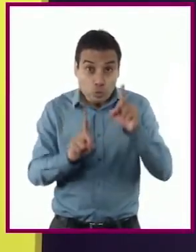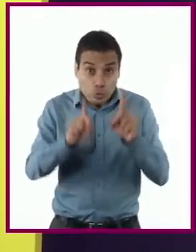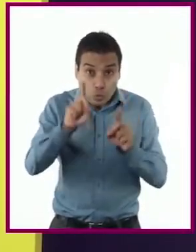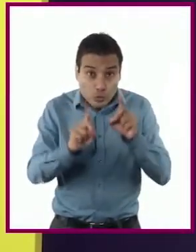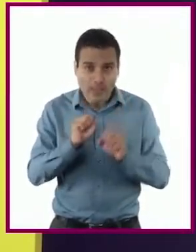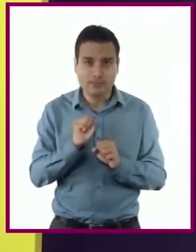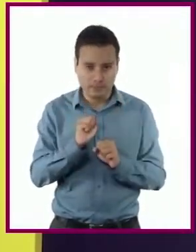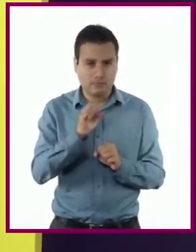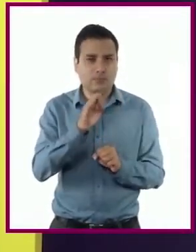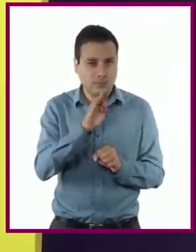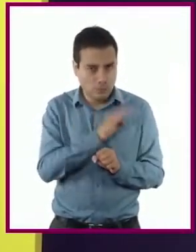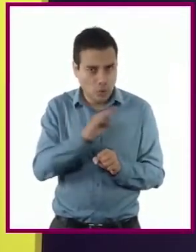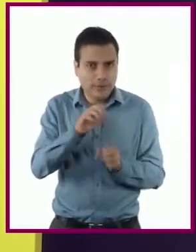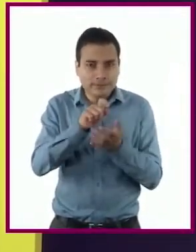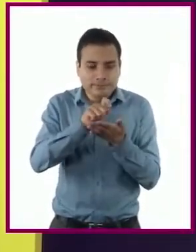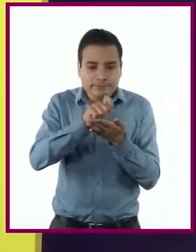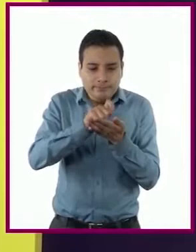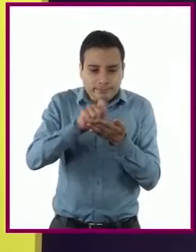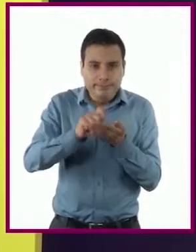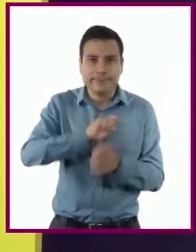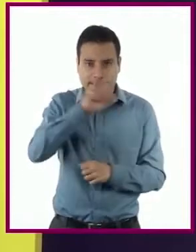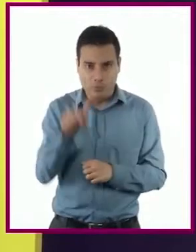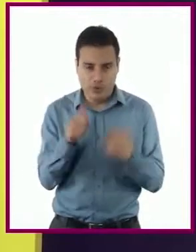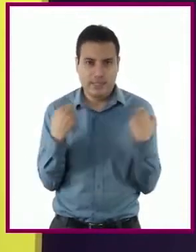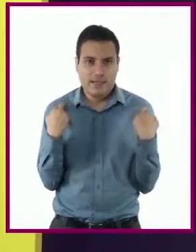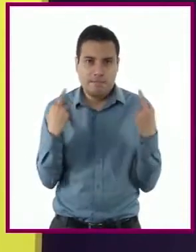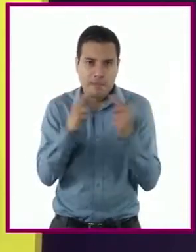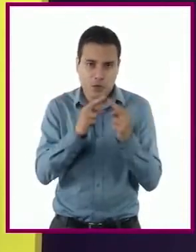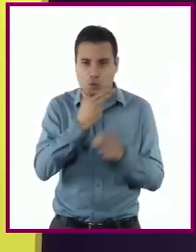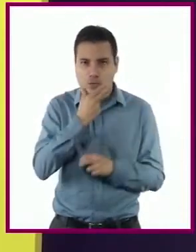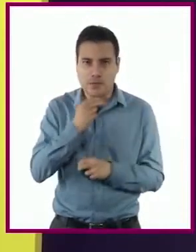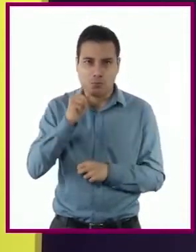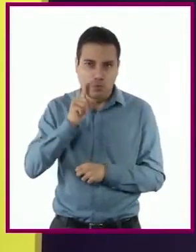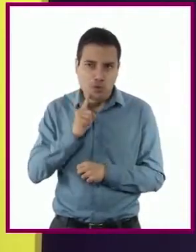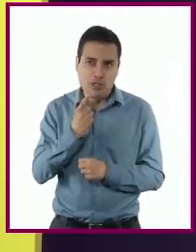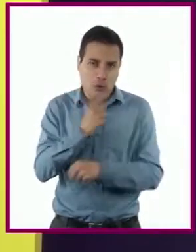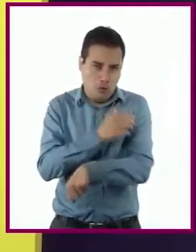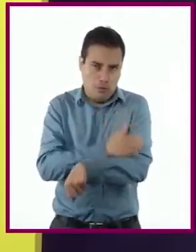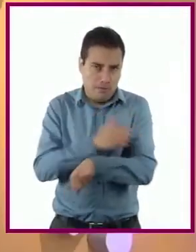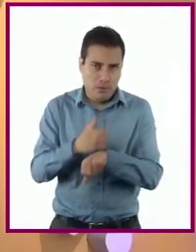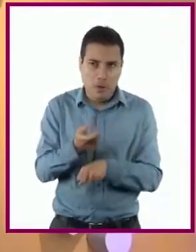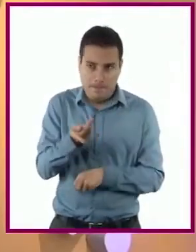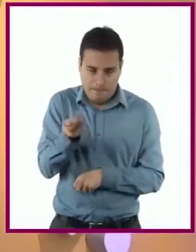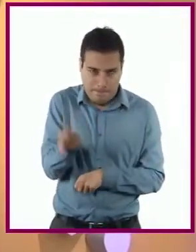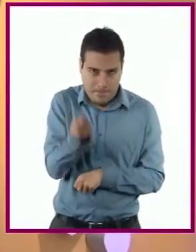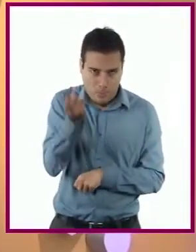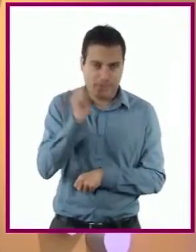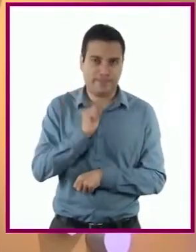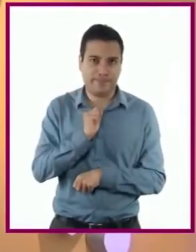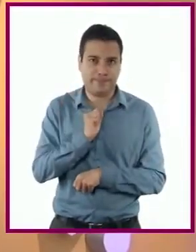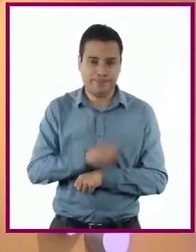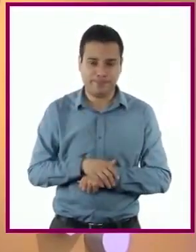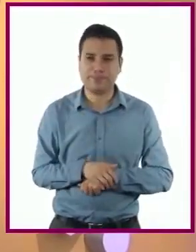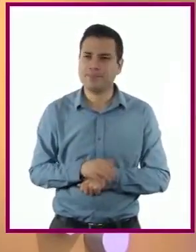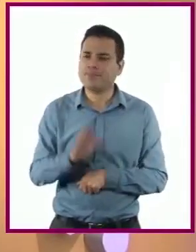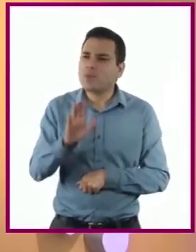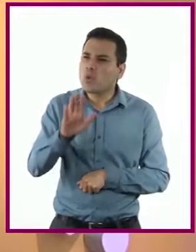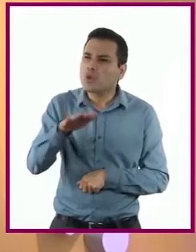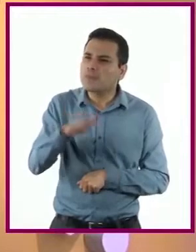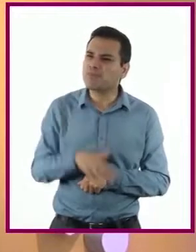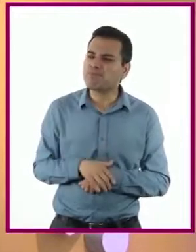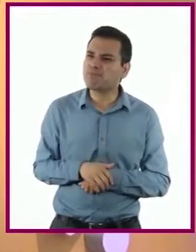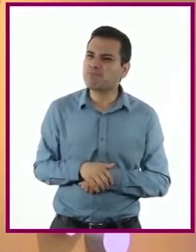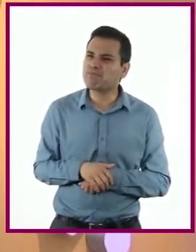y posteriormente corroborarlo con su maestra, maestro o compañeros de clase. Pero, maestro Alberto, ¿qué